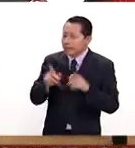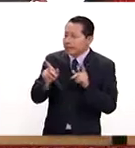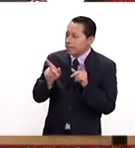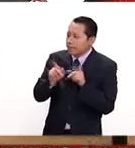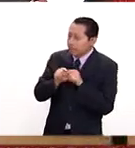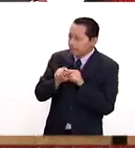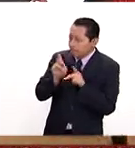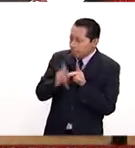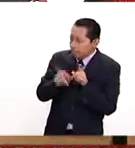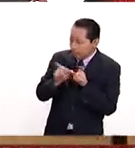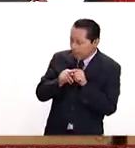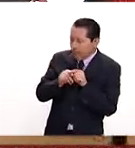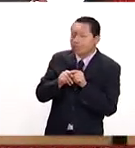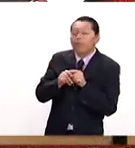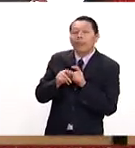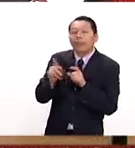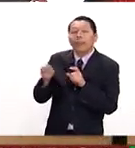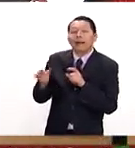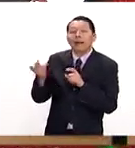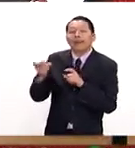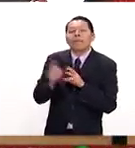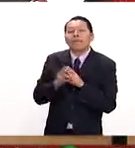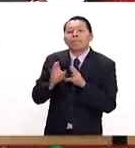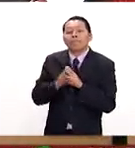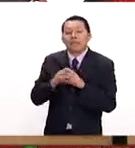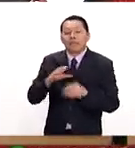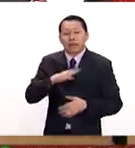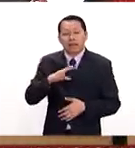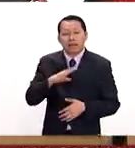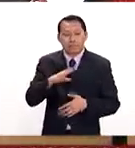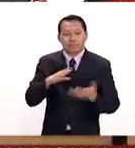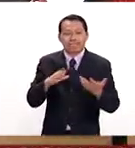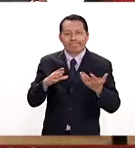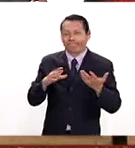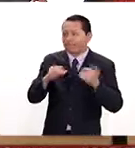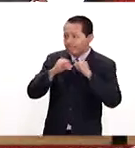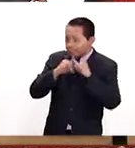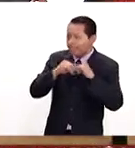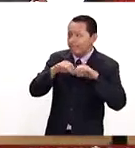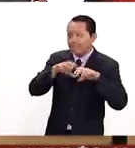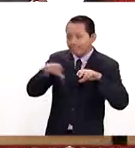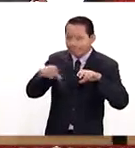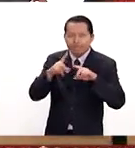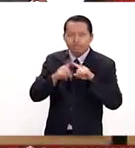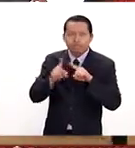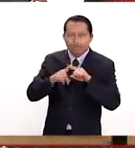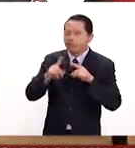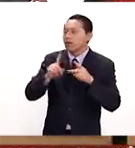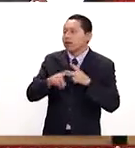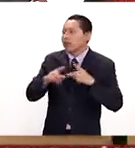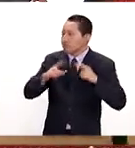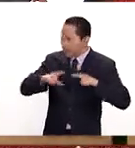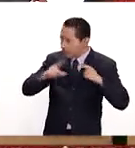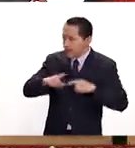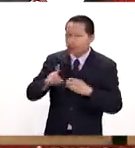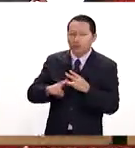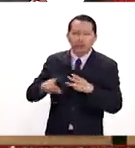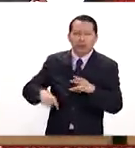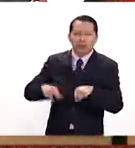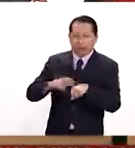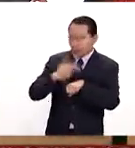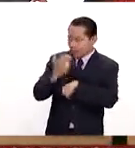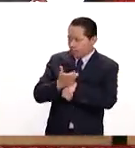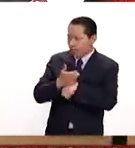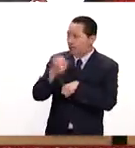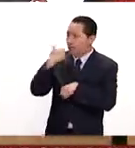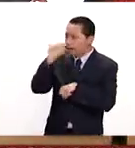brevemente. El hecho de que instituciones, de fiscales, gobernadores de Estados Unidos hayan querido